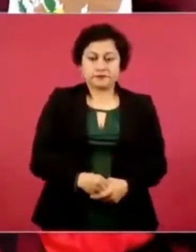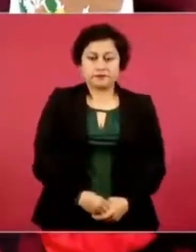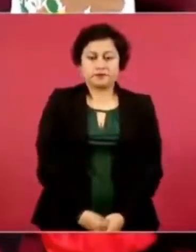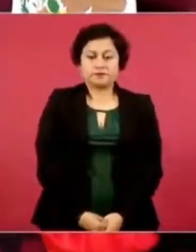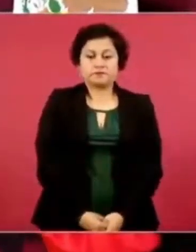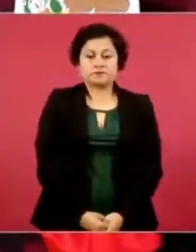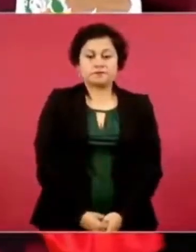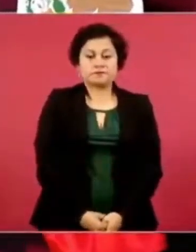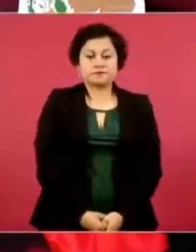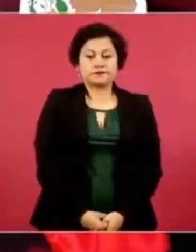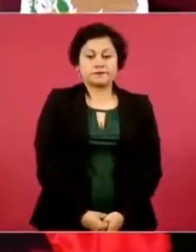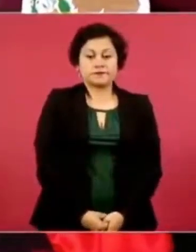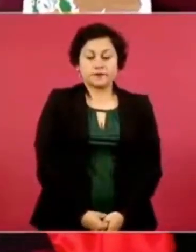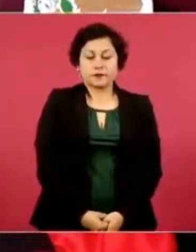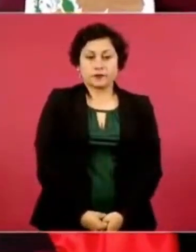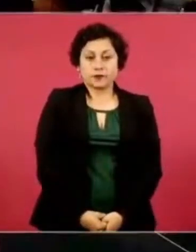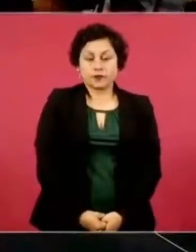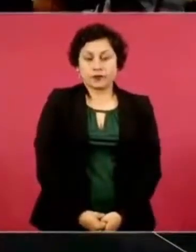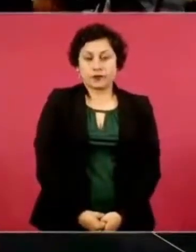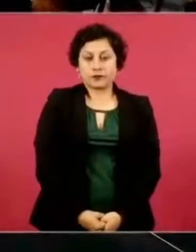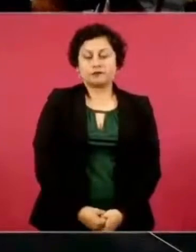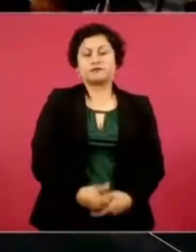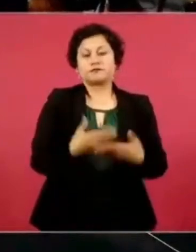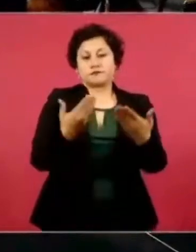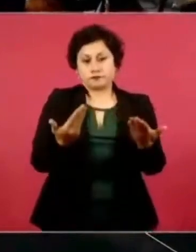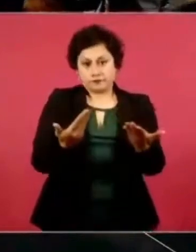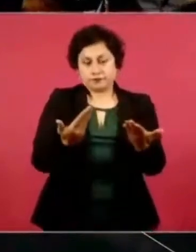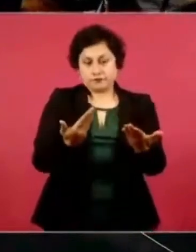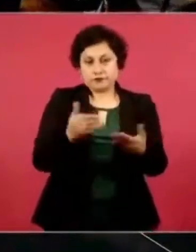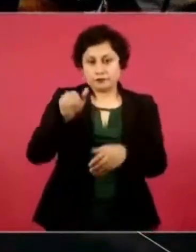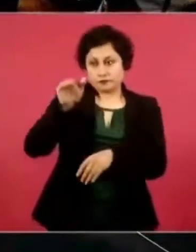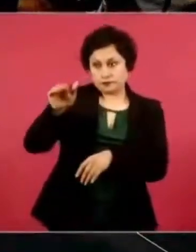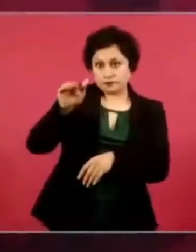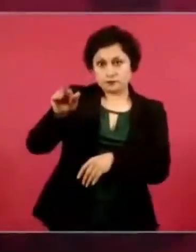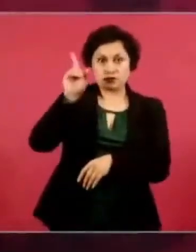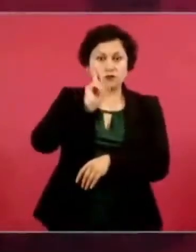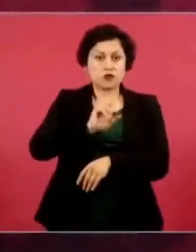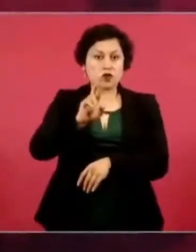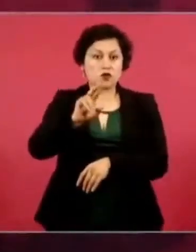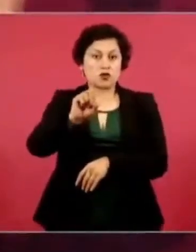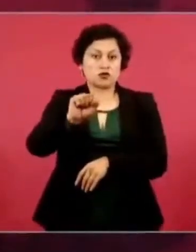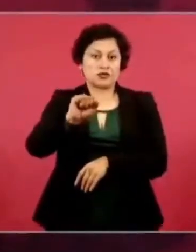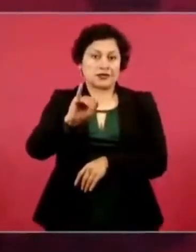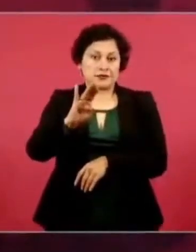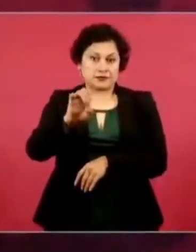Entonces, vamos a verlo con Rosa Isela, te va a atender todo.